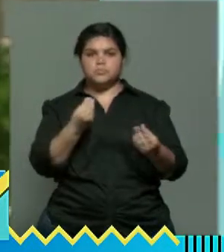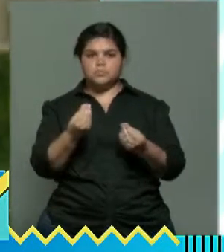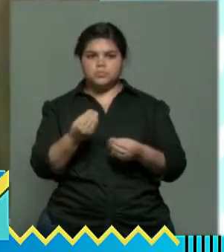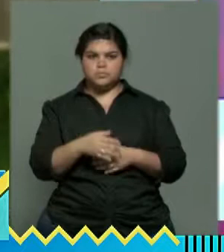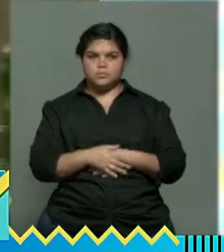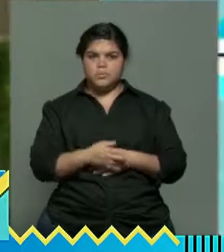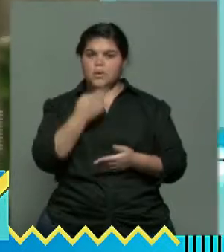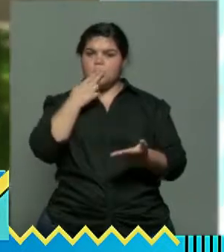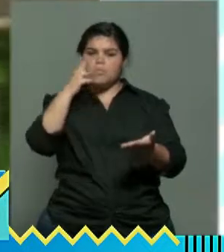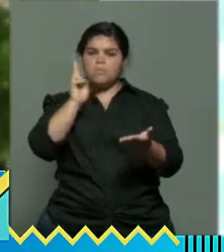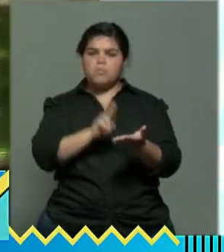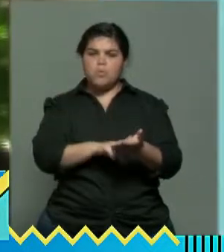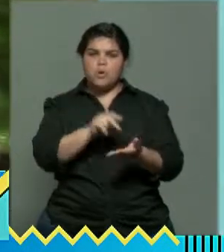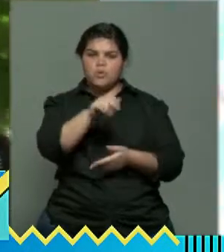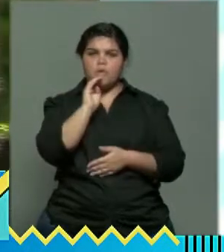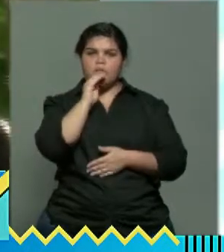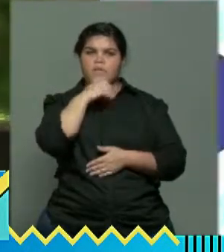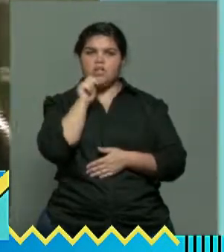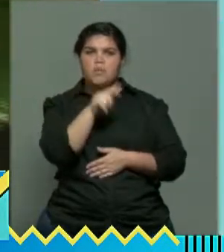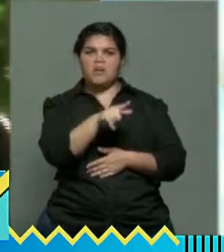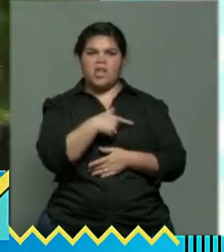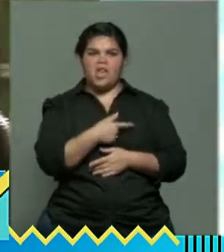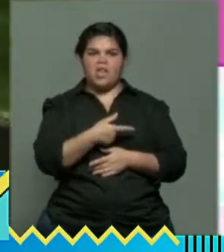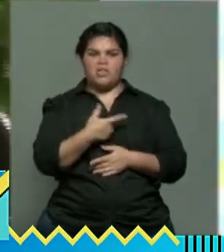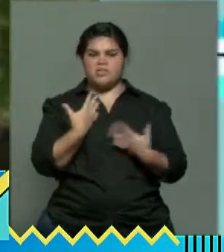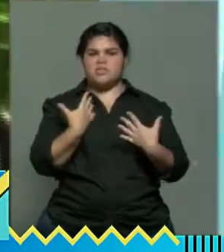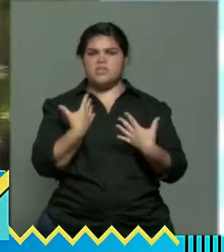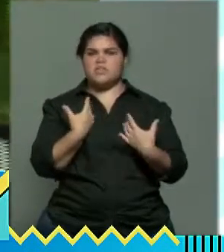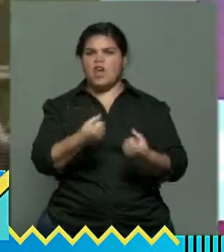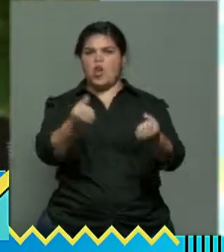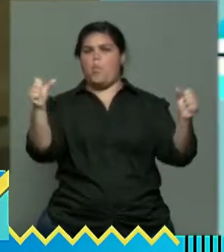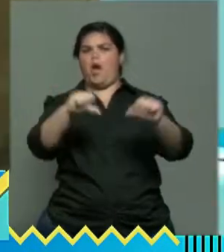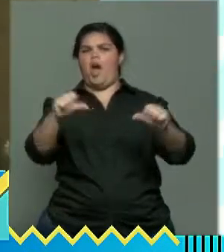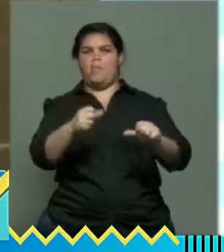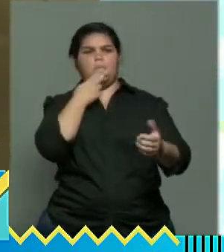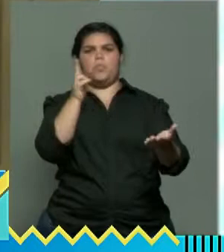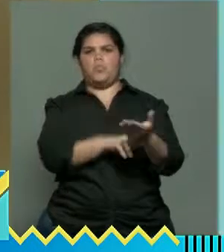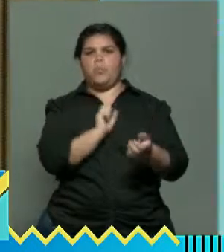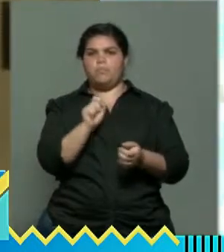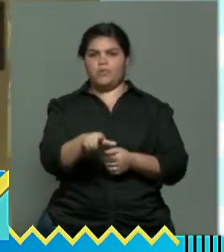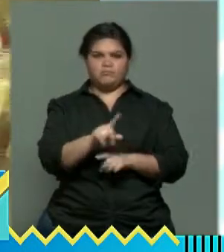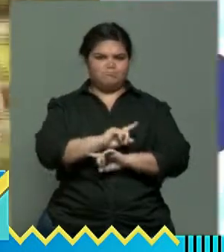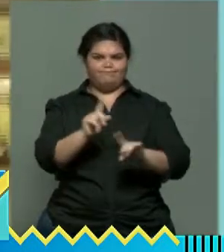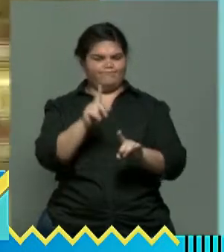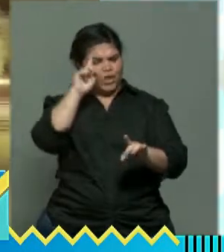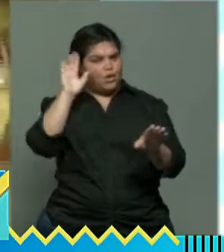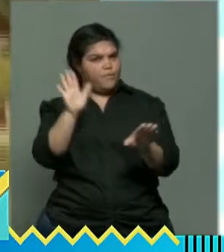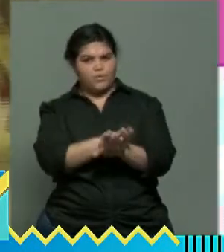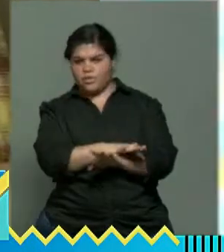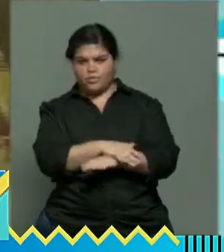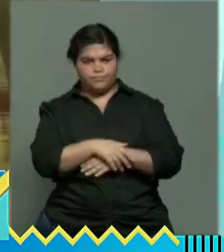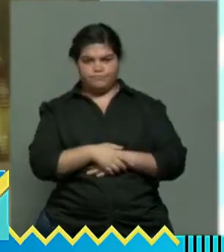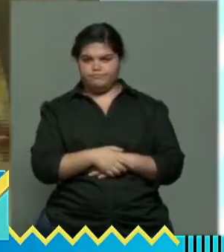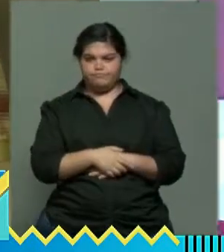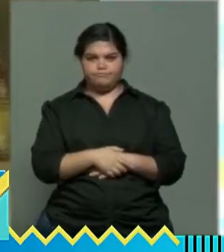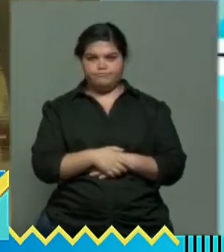un impuesto porque es una bebida nociva me parece que es completamente errado. Y sobre todo,